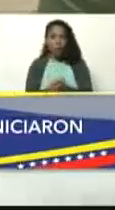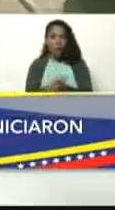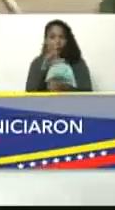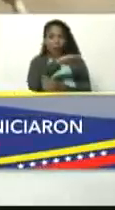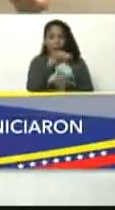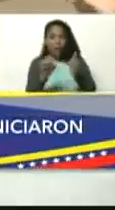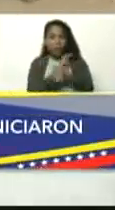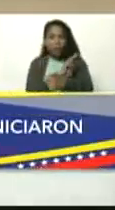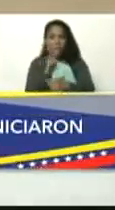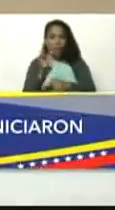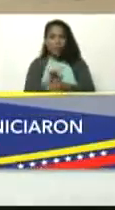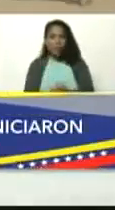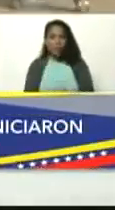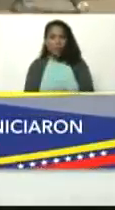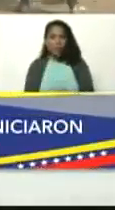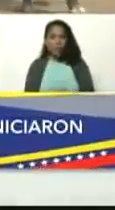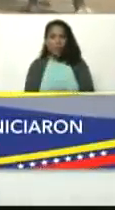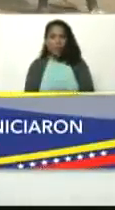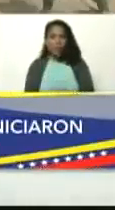vicepresidente de